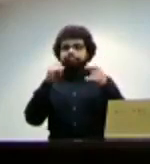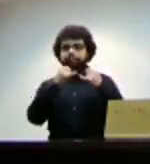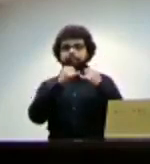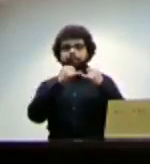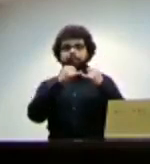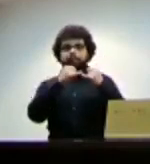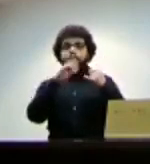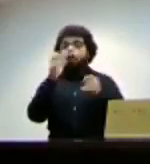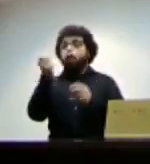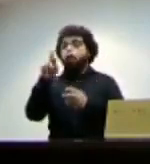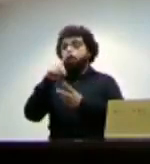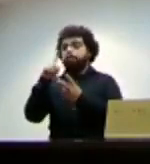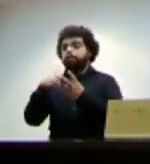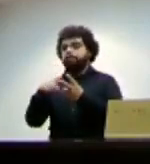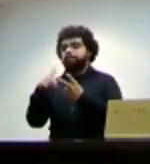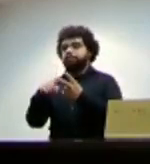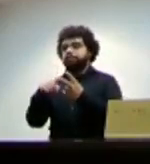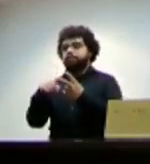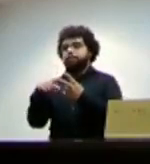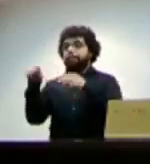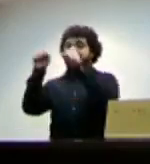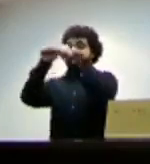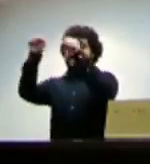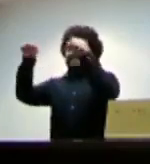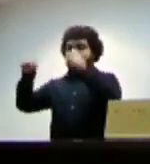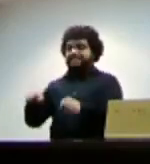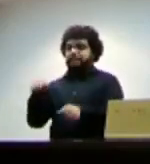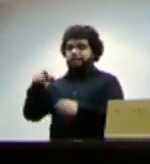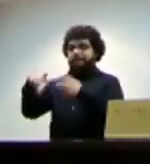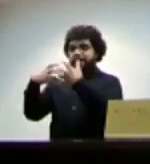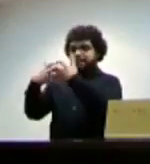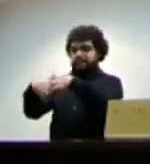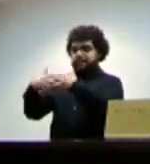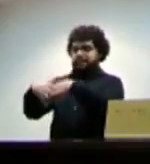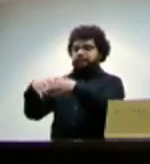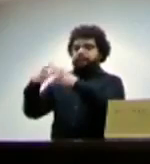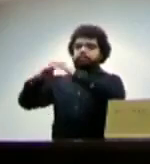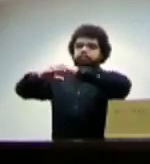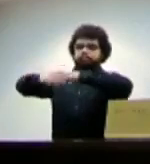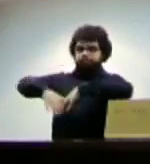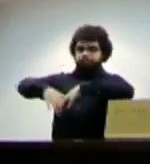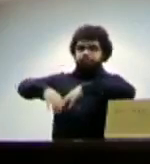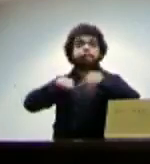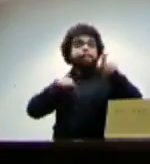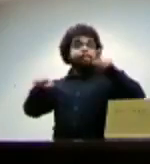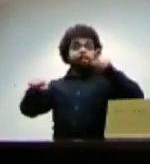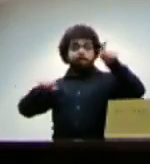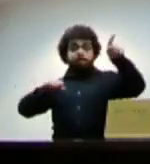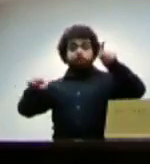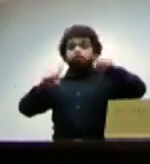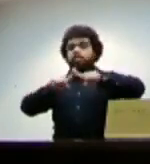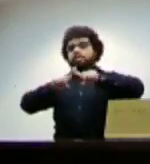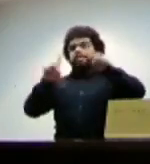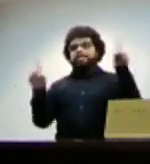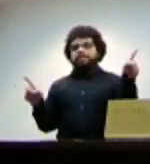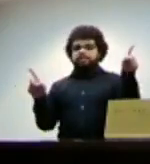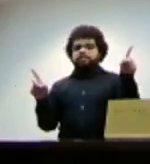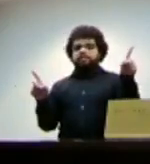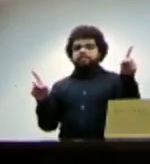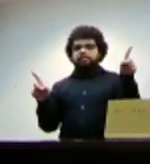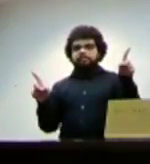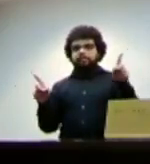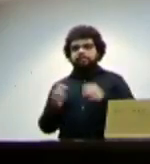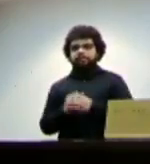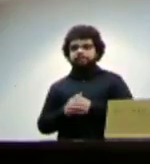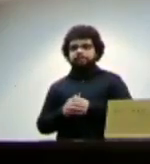o las que ocurren en un sistema que tiene un problema de generación. Son dos averías completamente diferentes. Todo lo que tiene